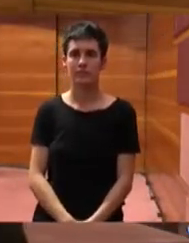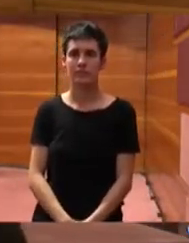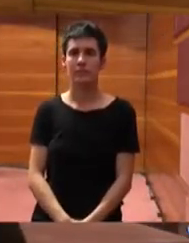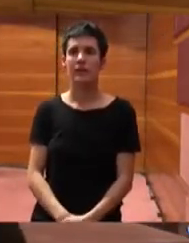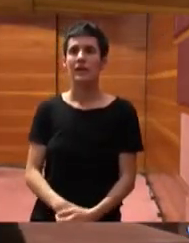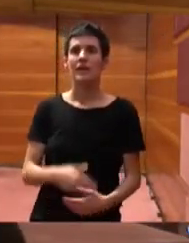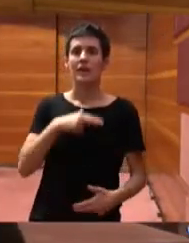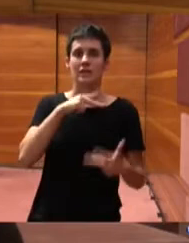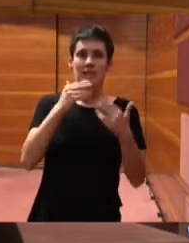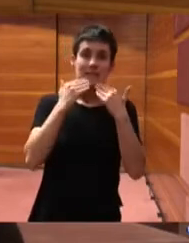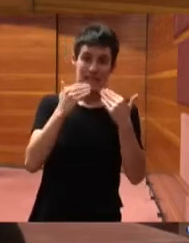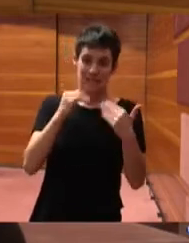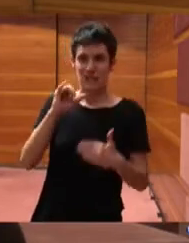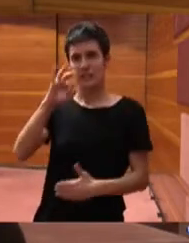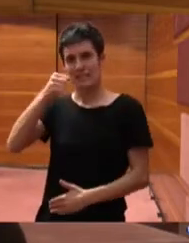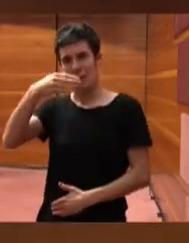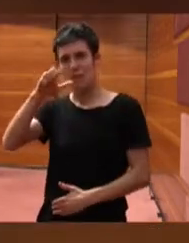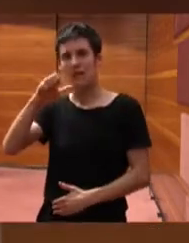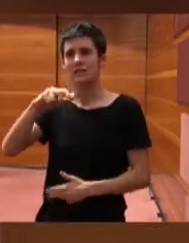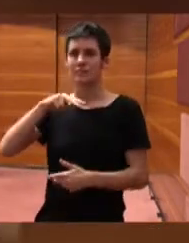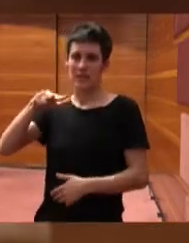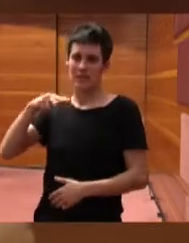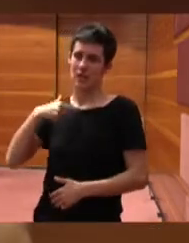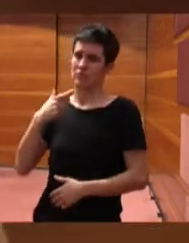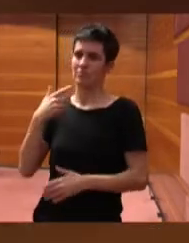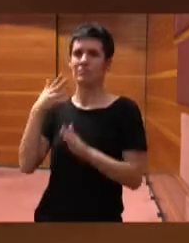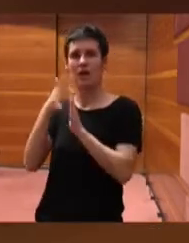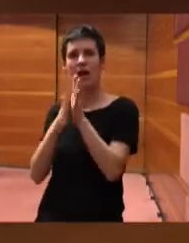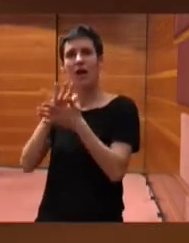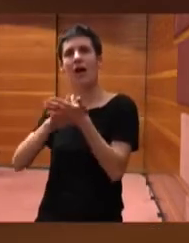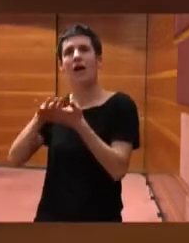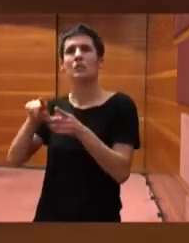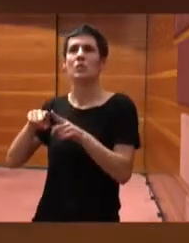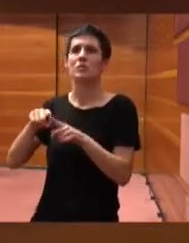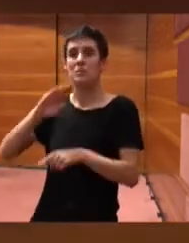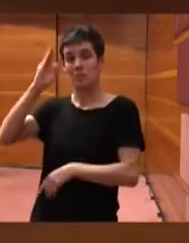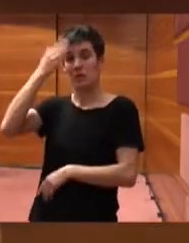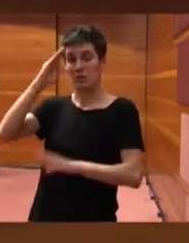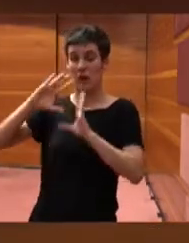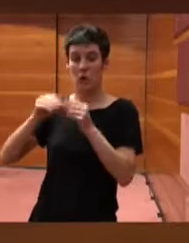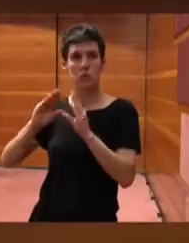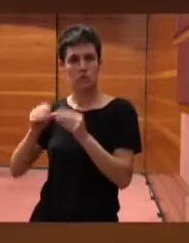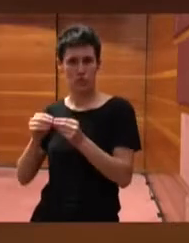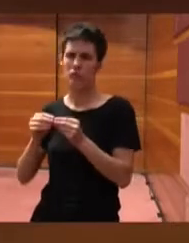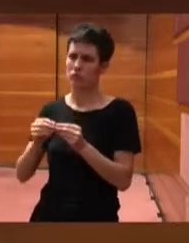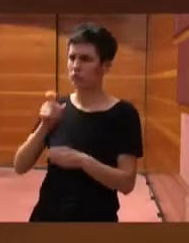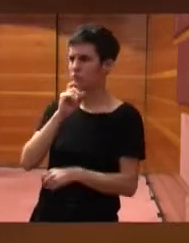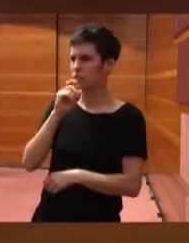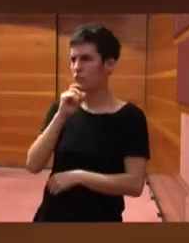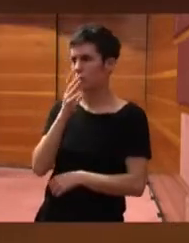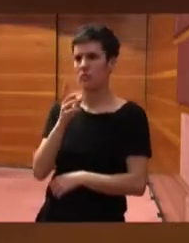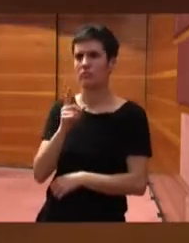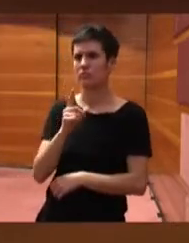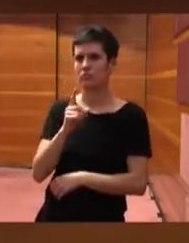Es que Ricasco Isabel nos hablaba, resumía las principales conclusiones de este curso. Complicado condensar un año